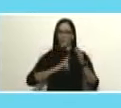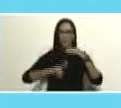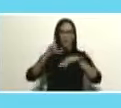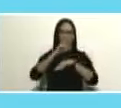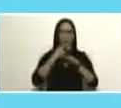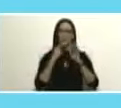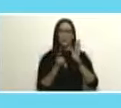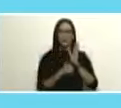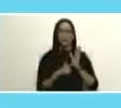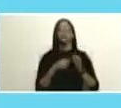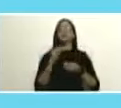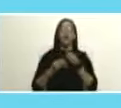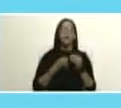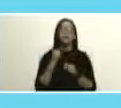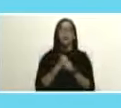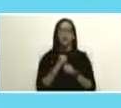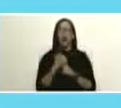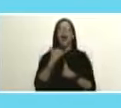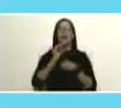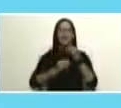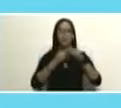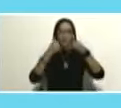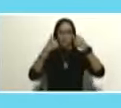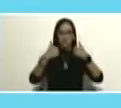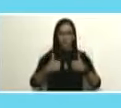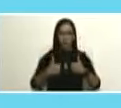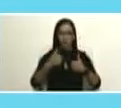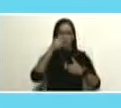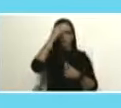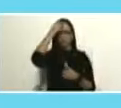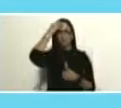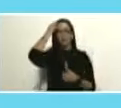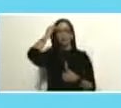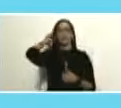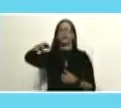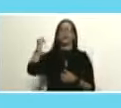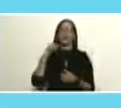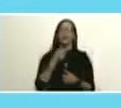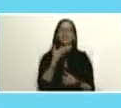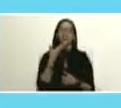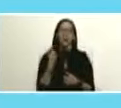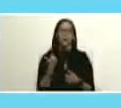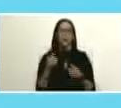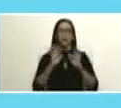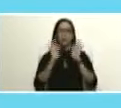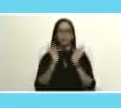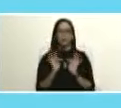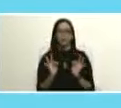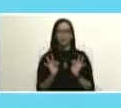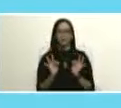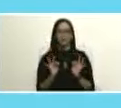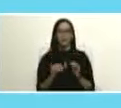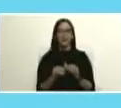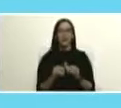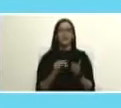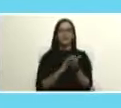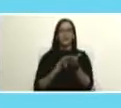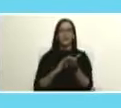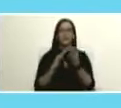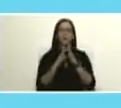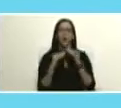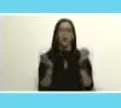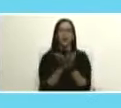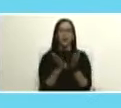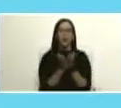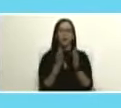completica. Si vamos a hacer un trabajo, hay que hacerlo bien. Y debe ser de la mayor calidad. Recuperar todas las escuelas, todos